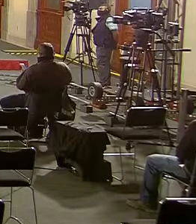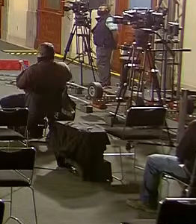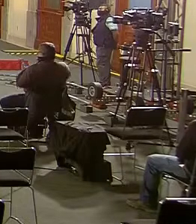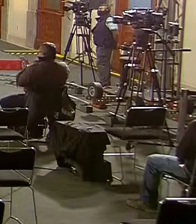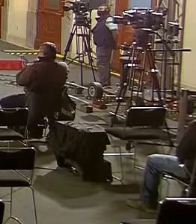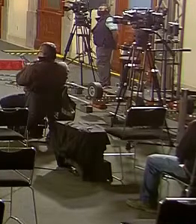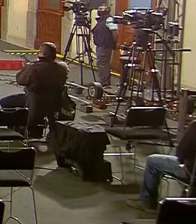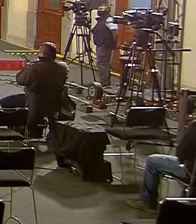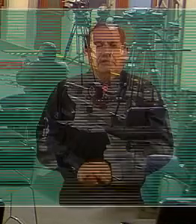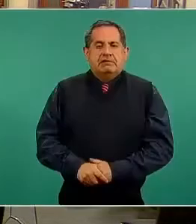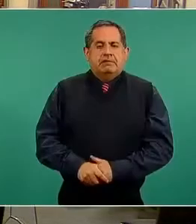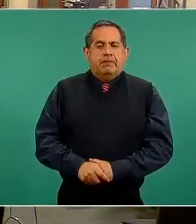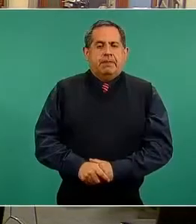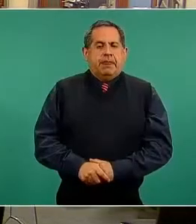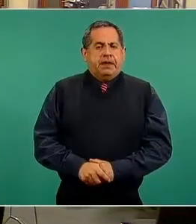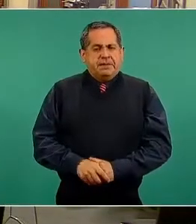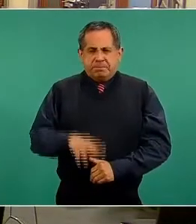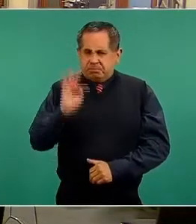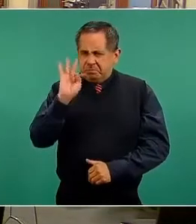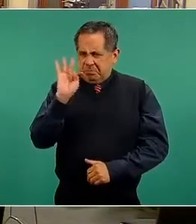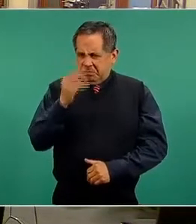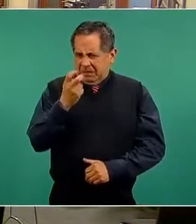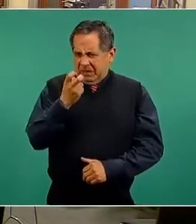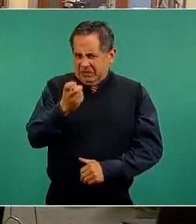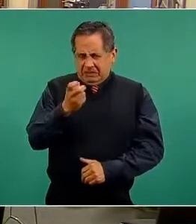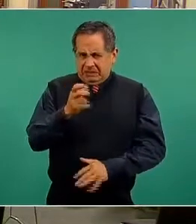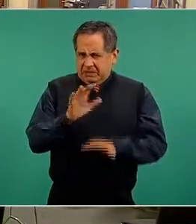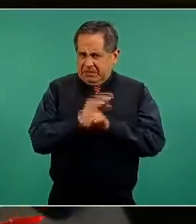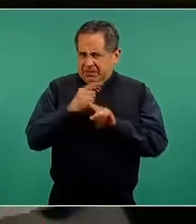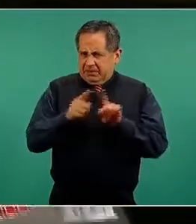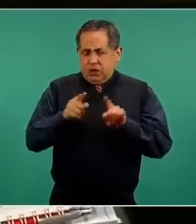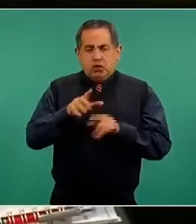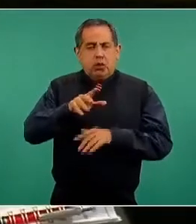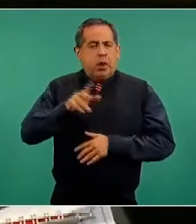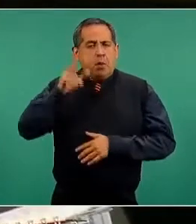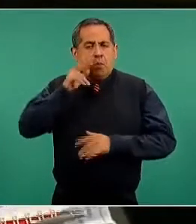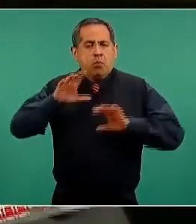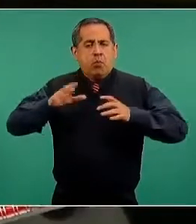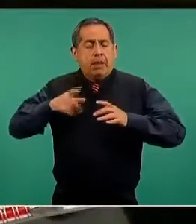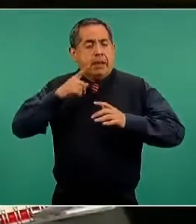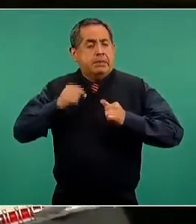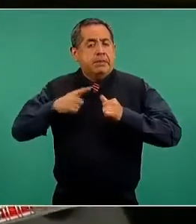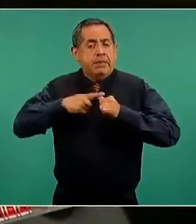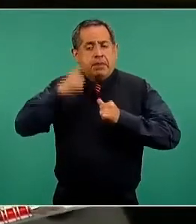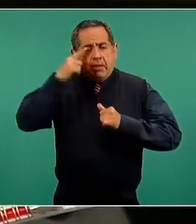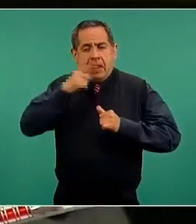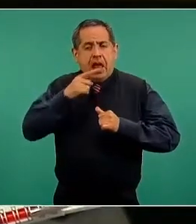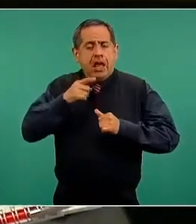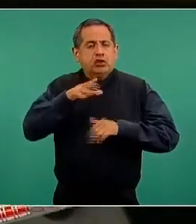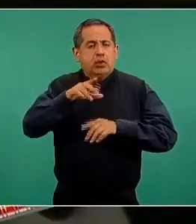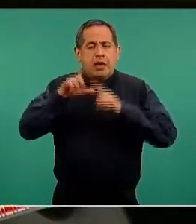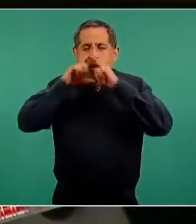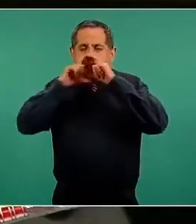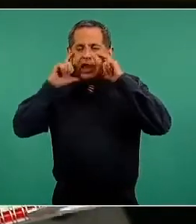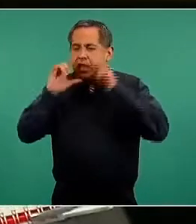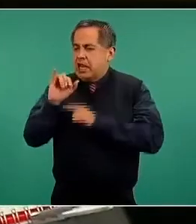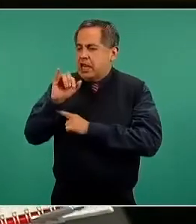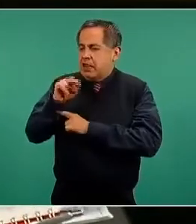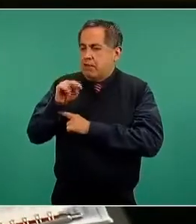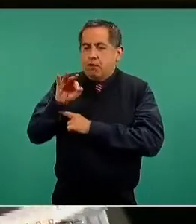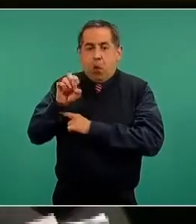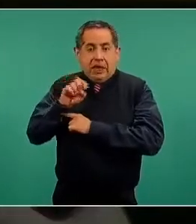influenza. ¿Es posible este sesgo en el muestreo y aplicación de pruebas de vigilancia epidemiológica para influenza en México? Y de ser así,